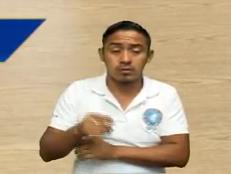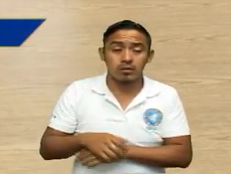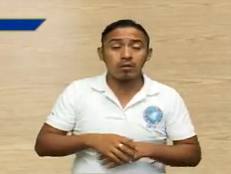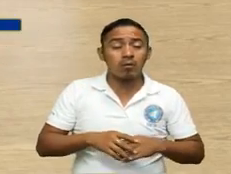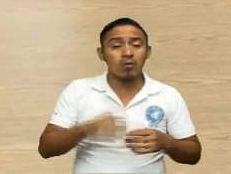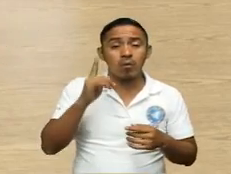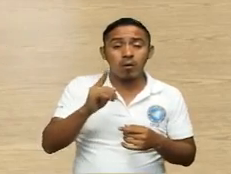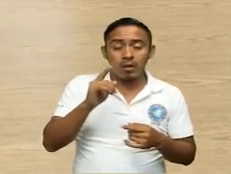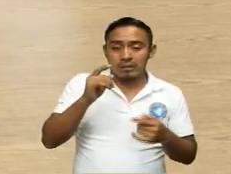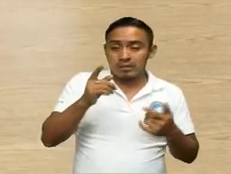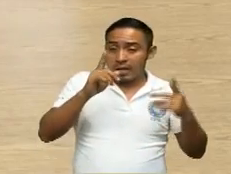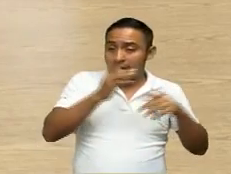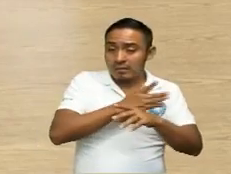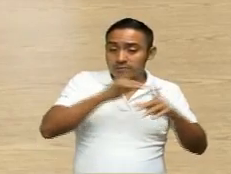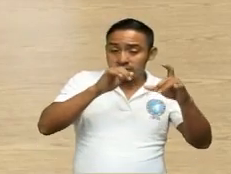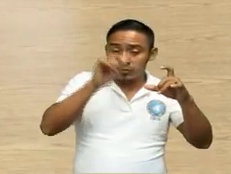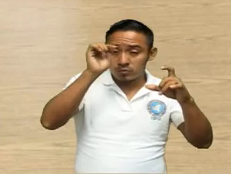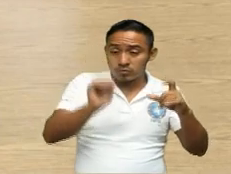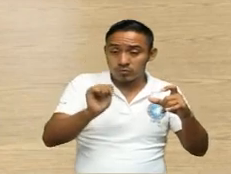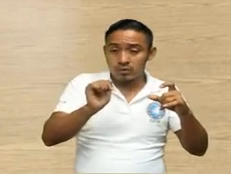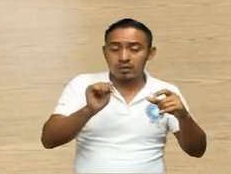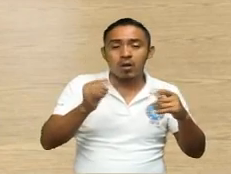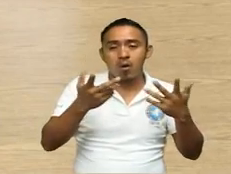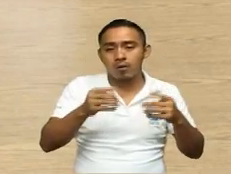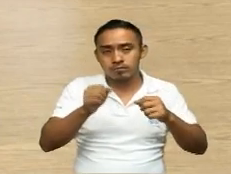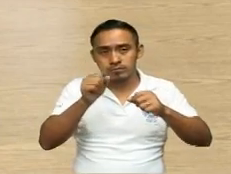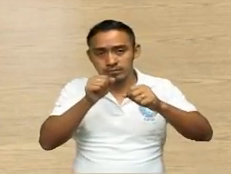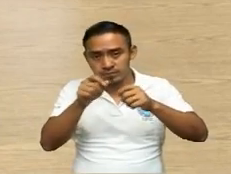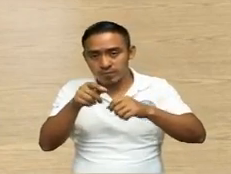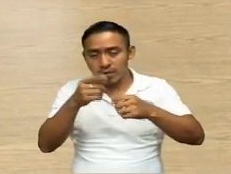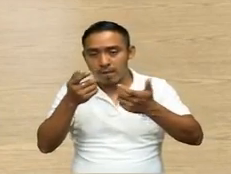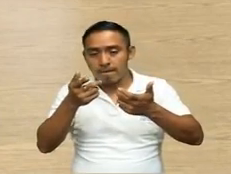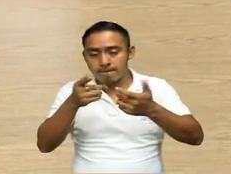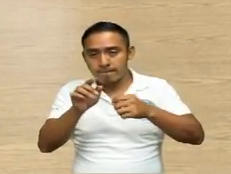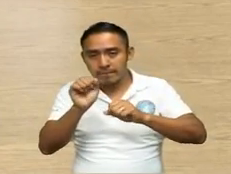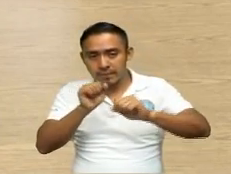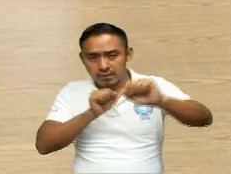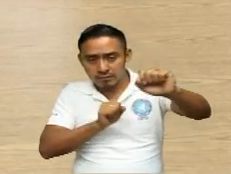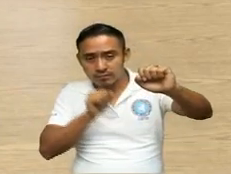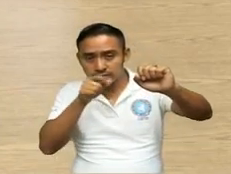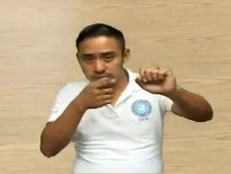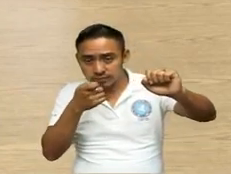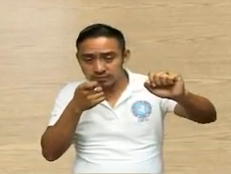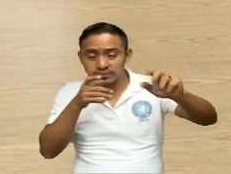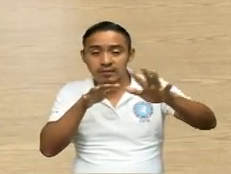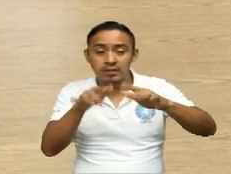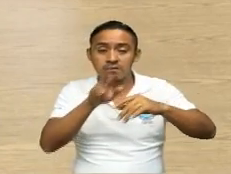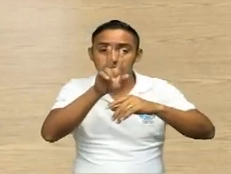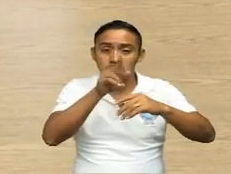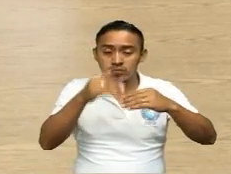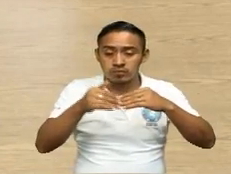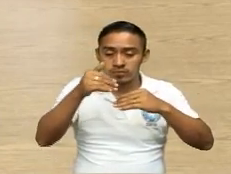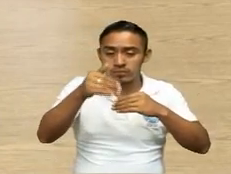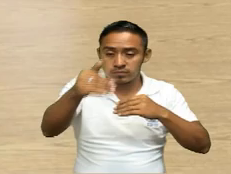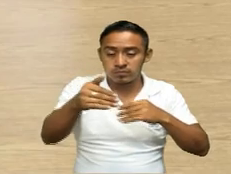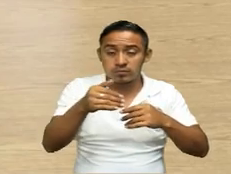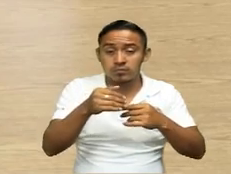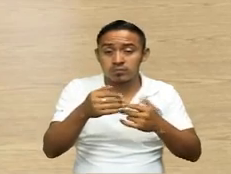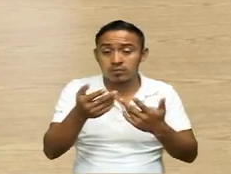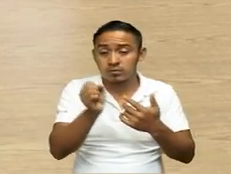sur, o bien de la estatua de Monseñor Lescano, una cuadra al sur y dos cuadras